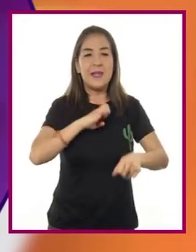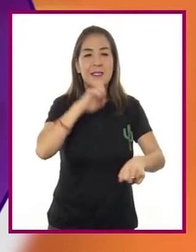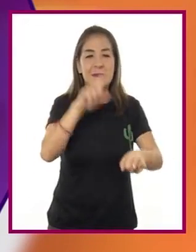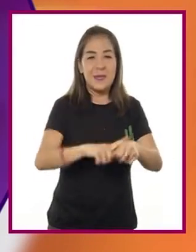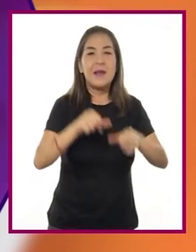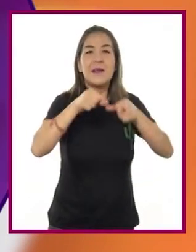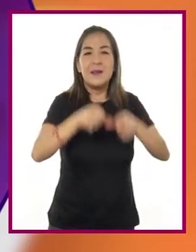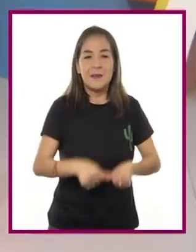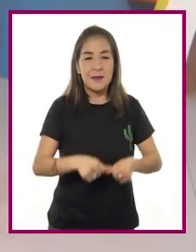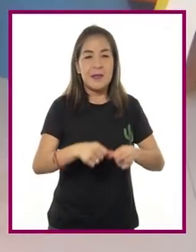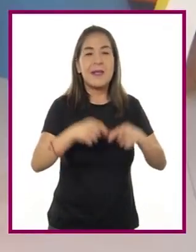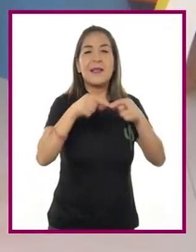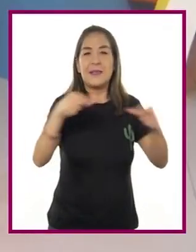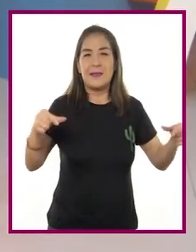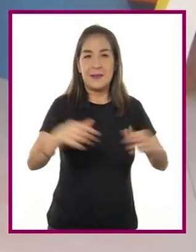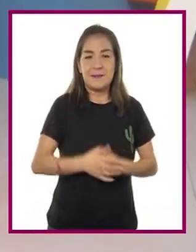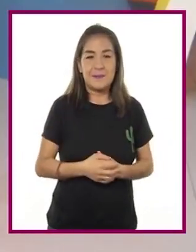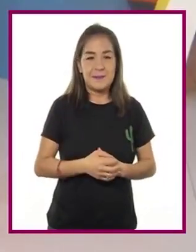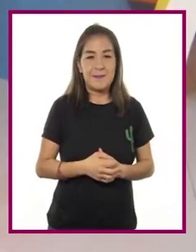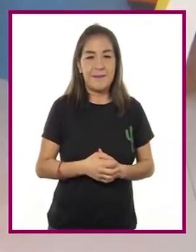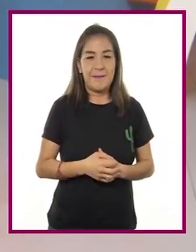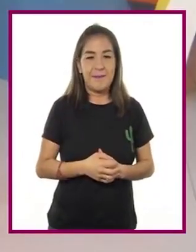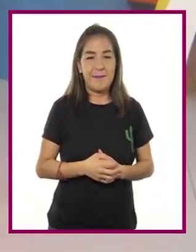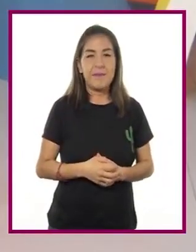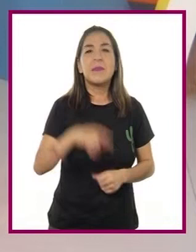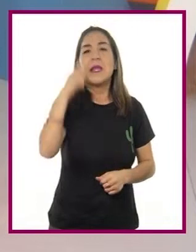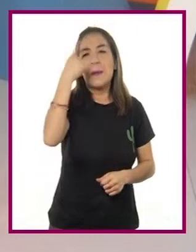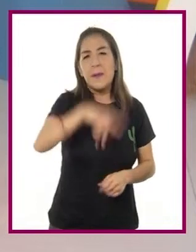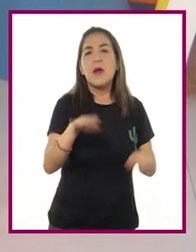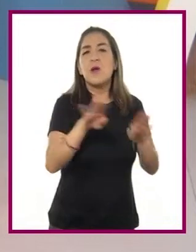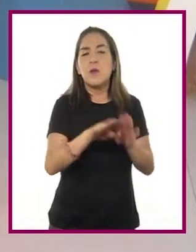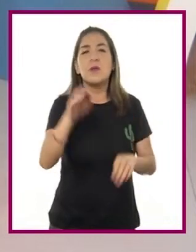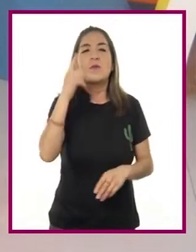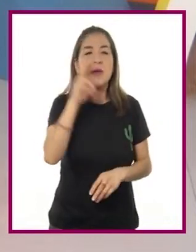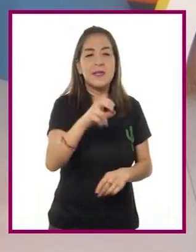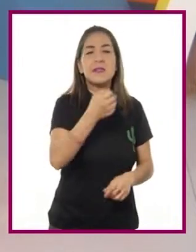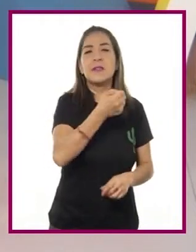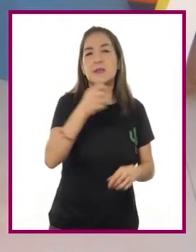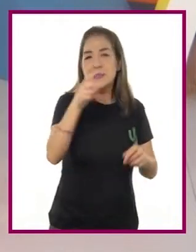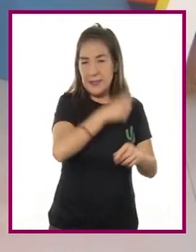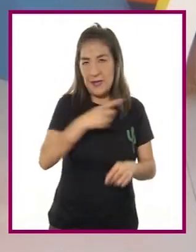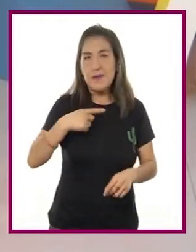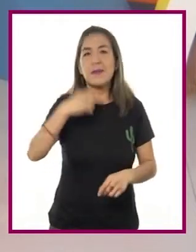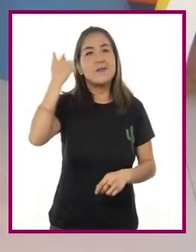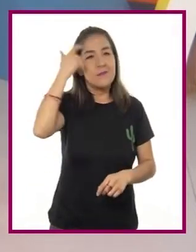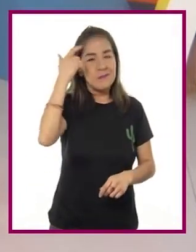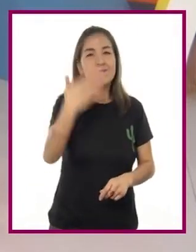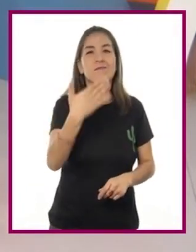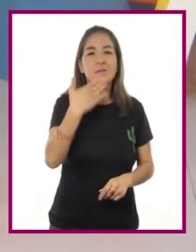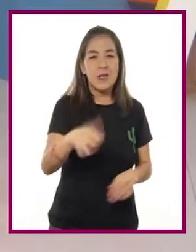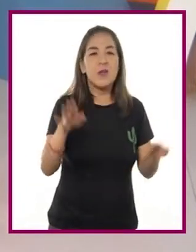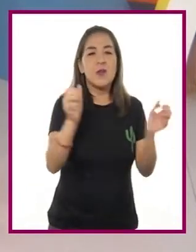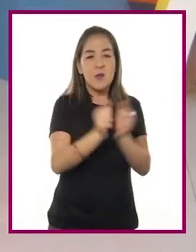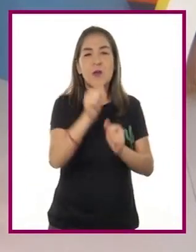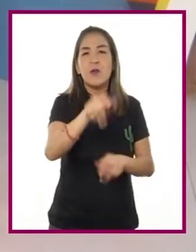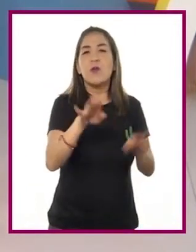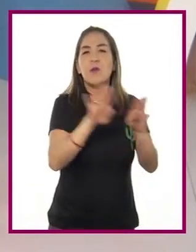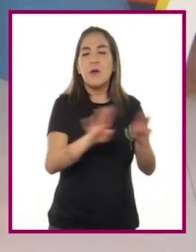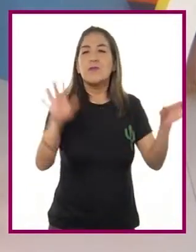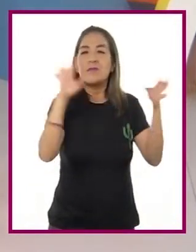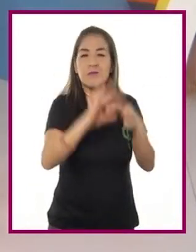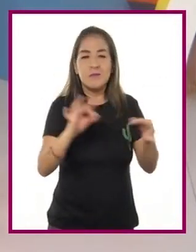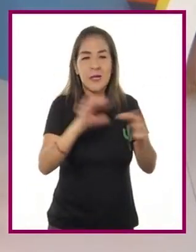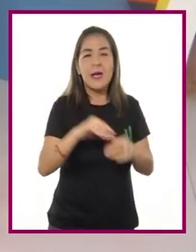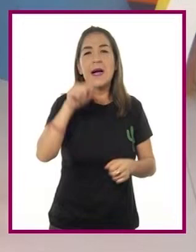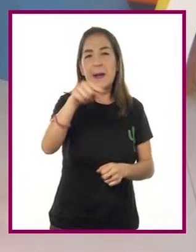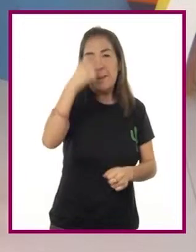regleta. Recuerden que para cuidar su salud también deben ejercitar su mente, así que procuren realizar los cálculos por su cuenta